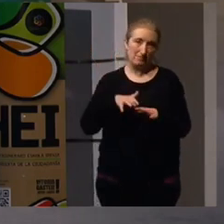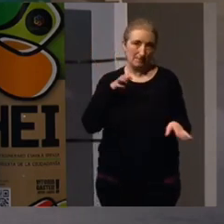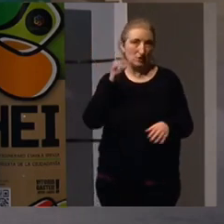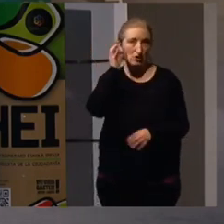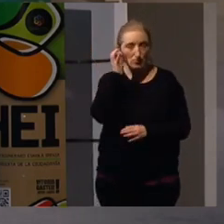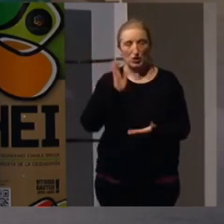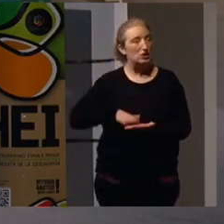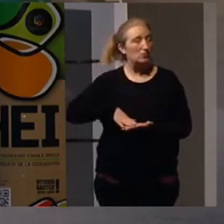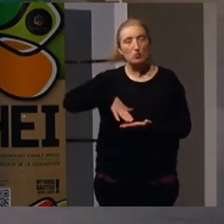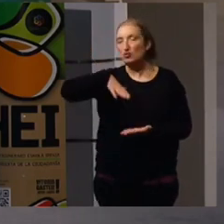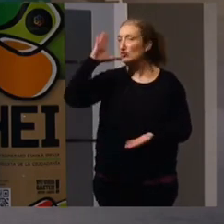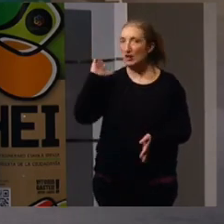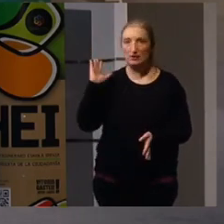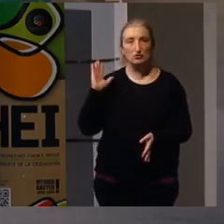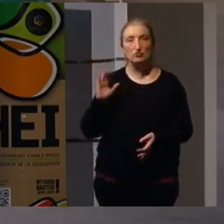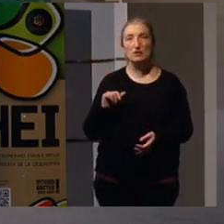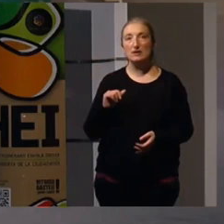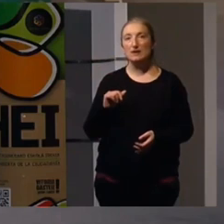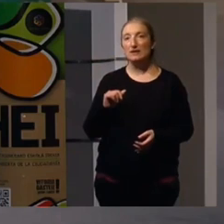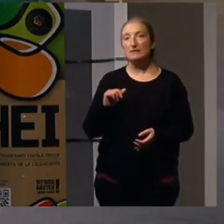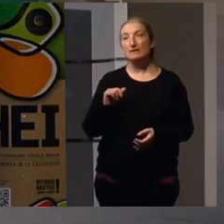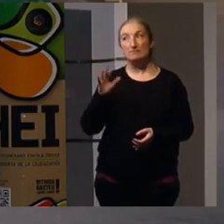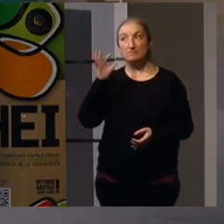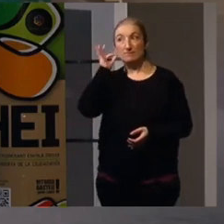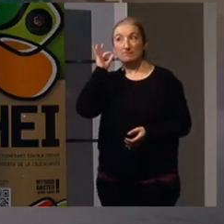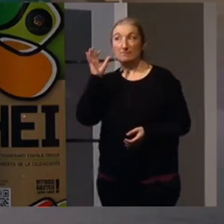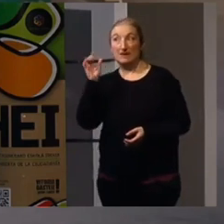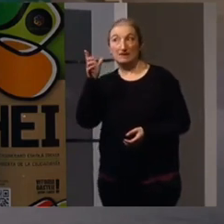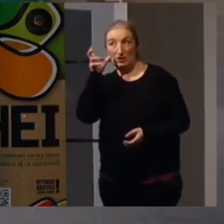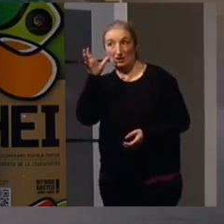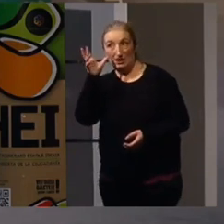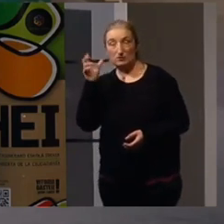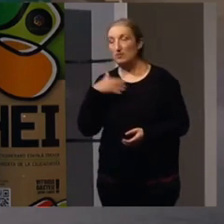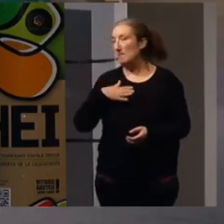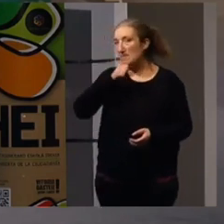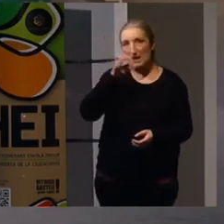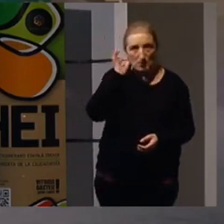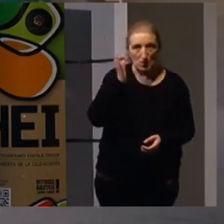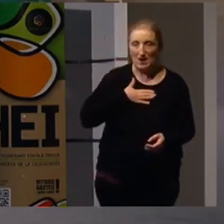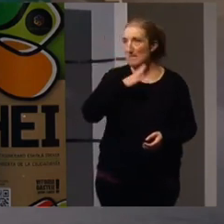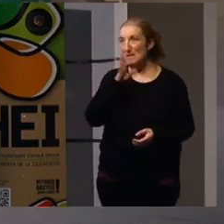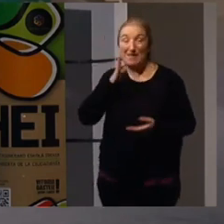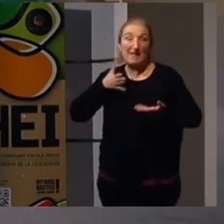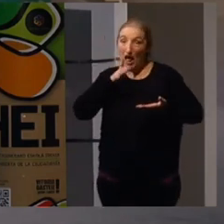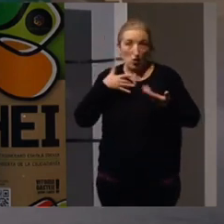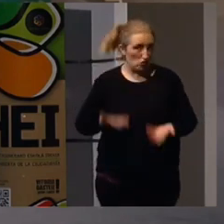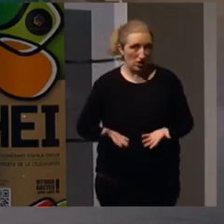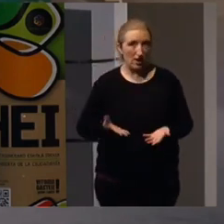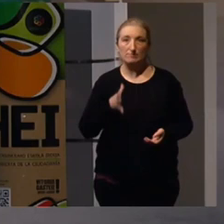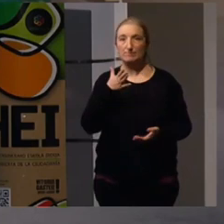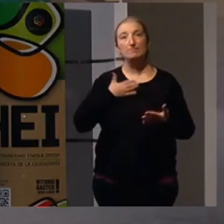mujeres, a lo largo de muchos años, la señora que acabo de escuchar, o mi abuela, mi madre, o mi hija en este